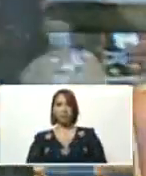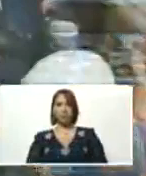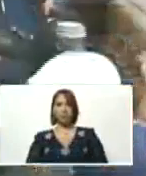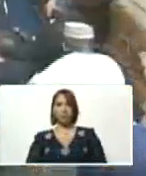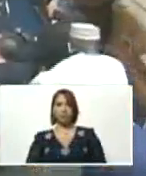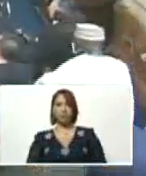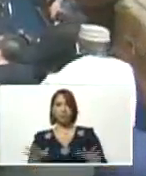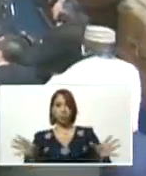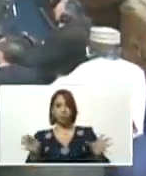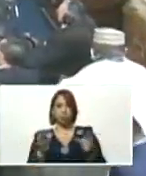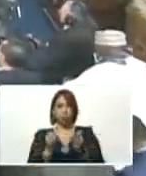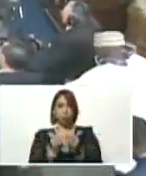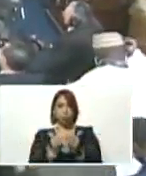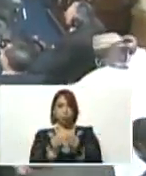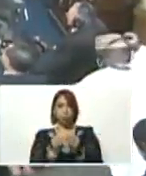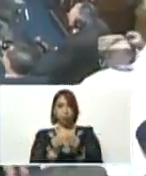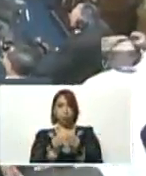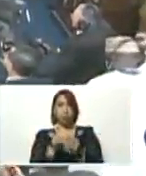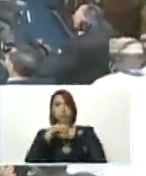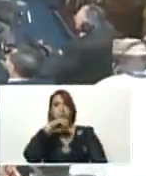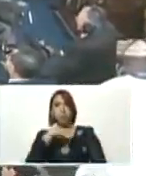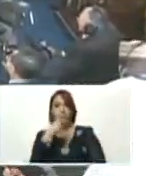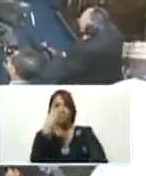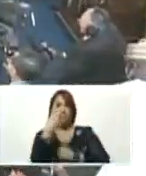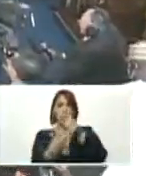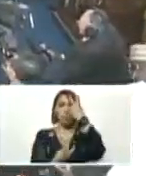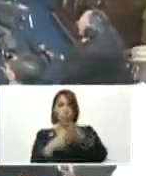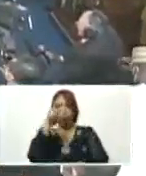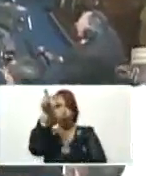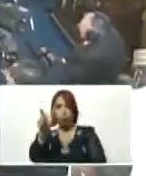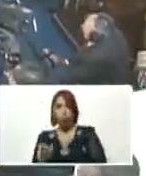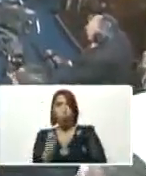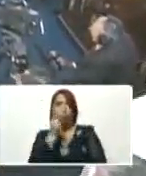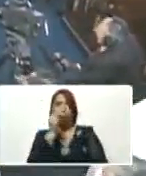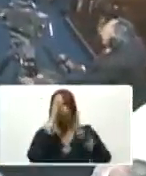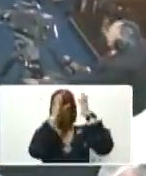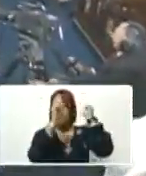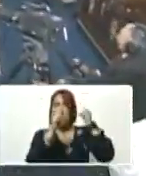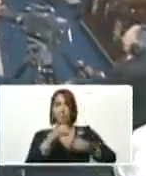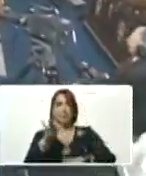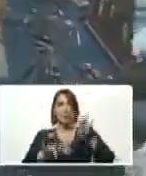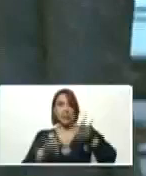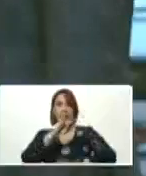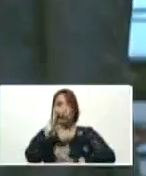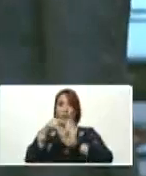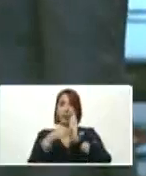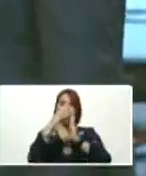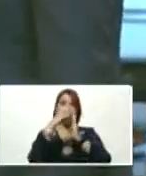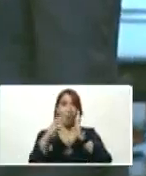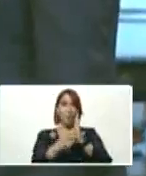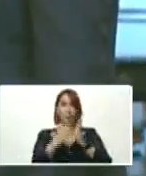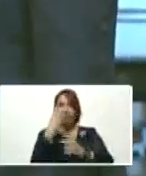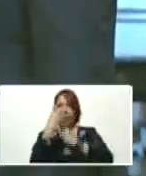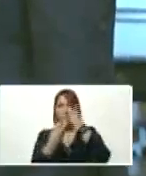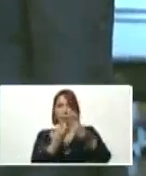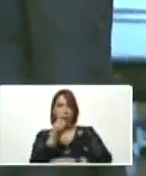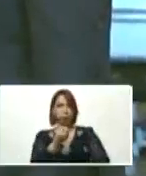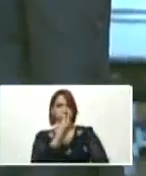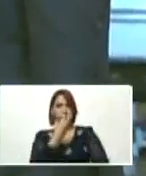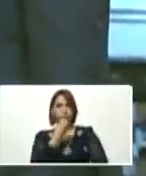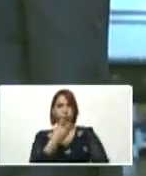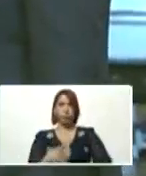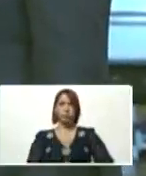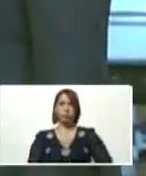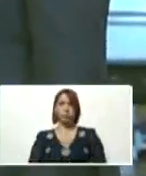Así culmina esta histórica visita del excelentísimo señor Mohamed Barquindo, secretario general de la OPEP, al Palacio de Miraflores, donde le han